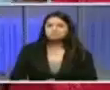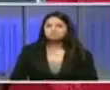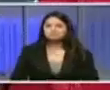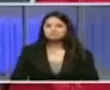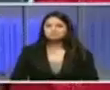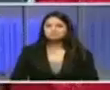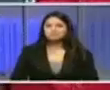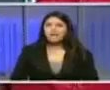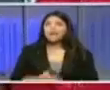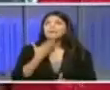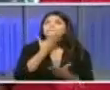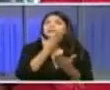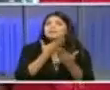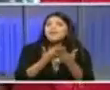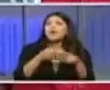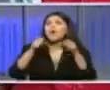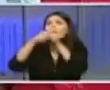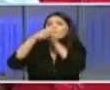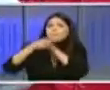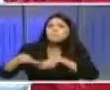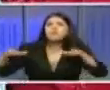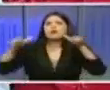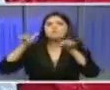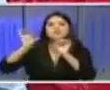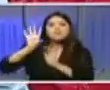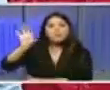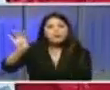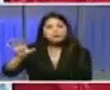y pidieron que se bombardeara su propio país?